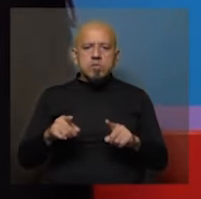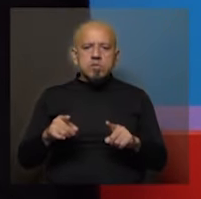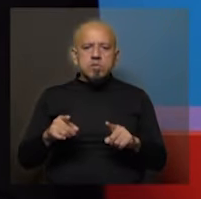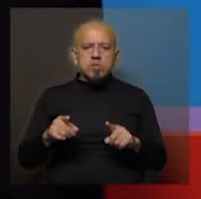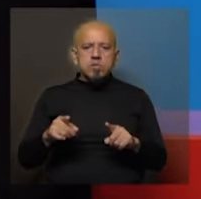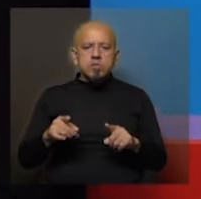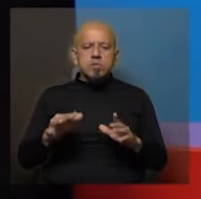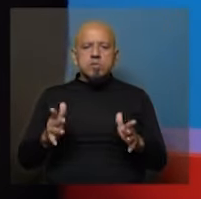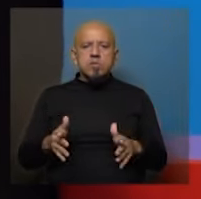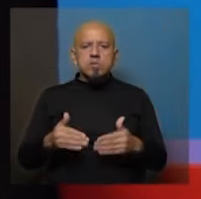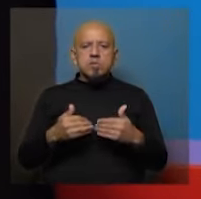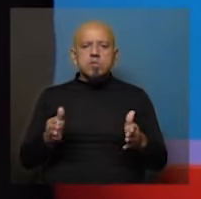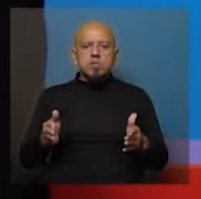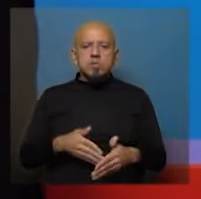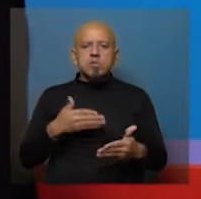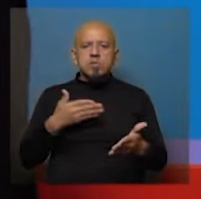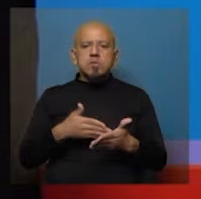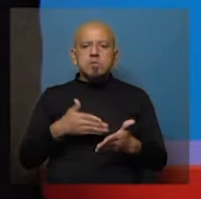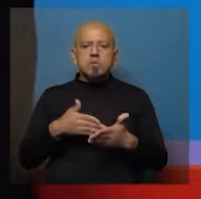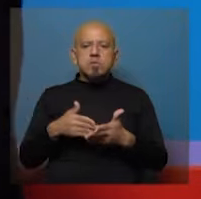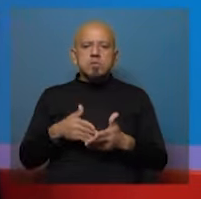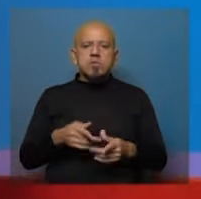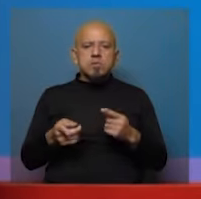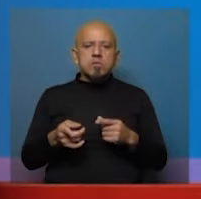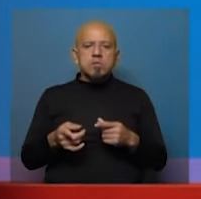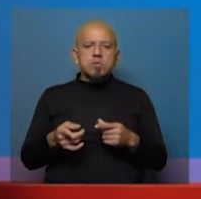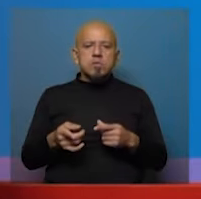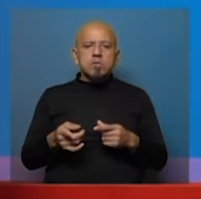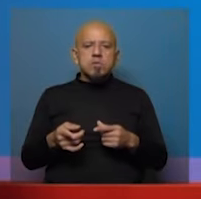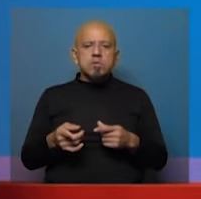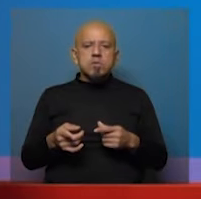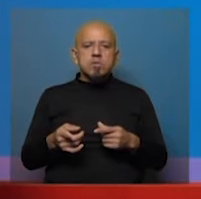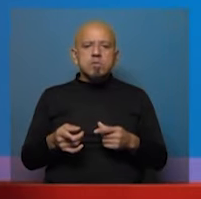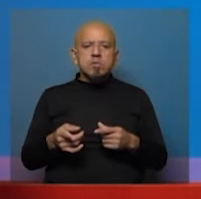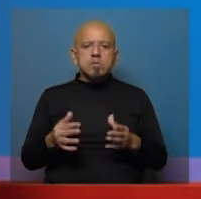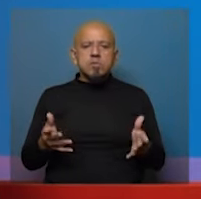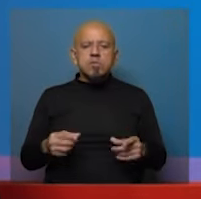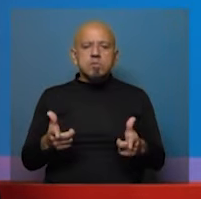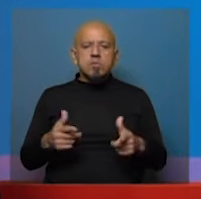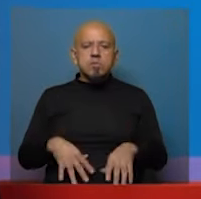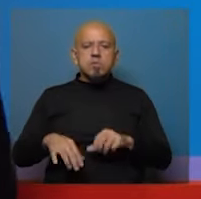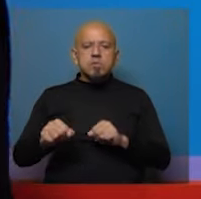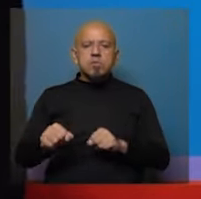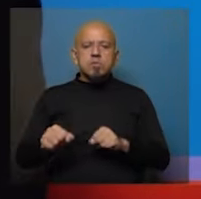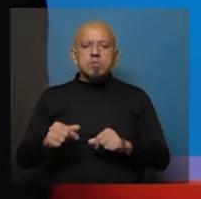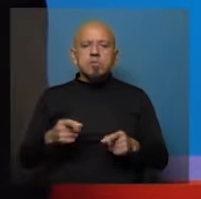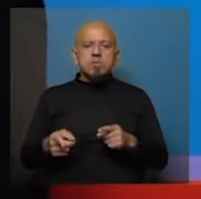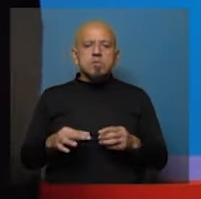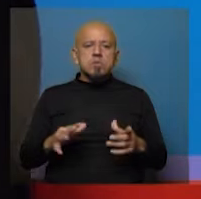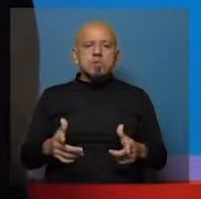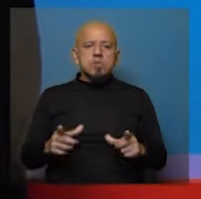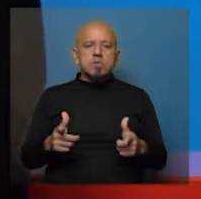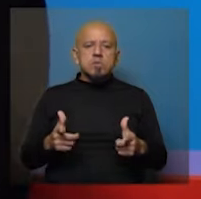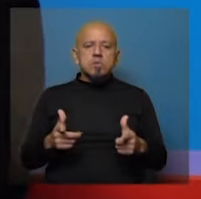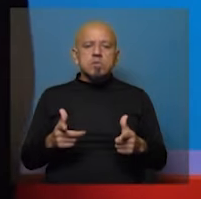empiezan obstáculo Desde que la víctima va a una comisaría o llega un juzgado y no hay audiencia ya no tenemos ese